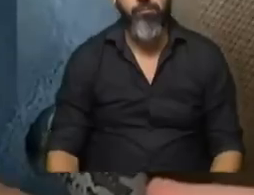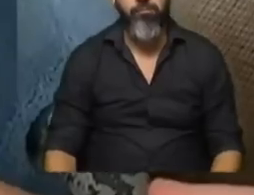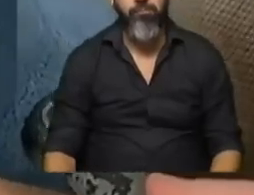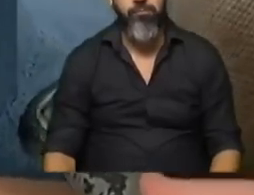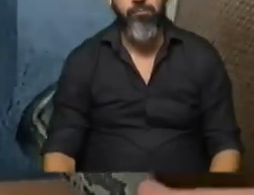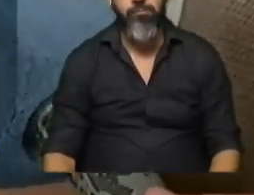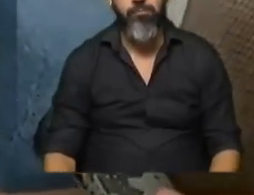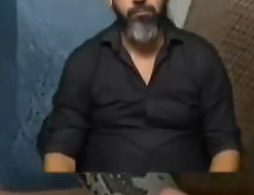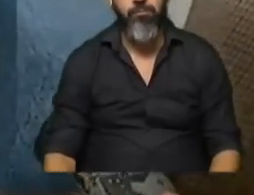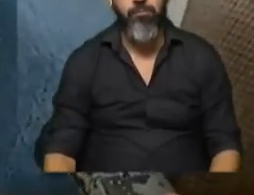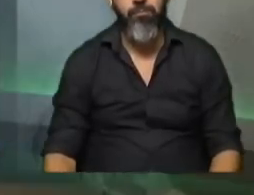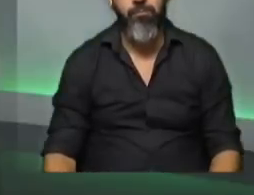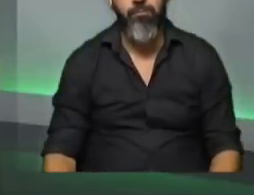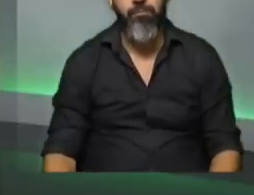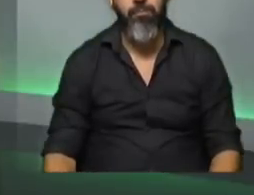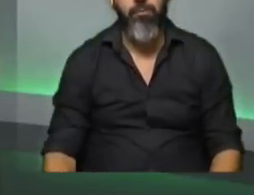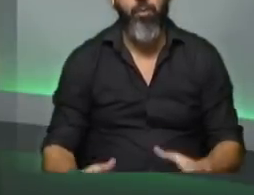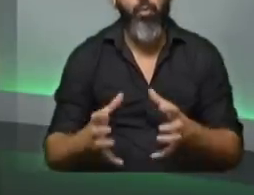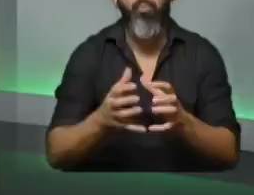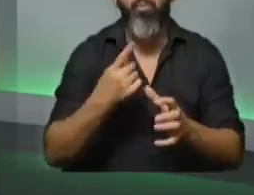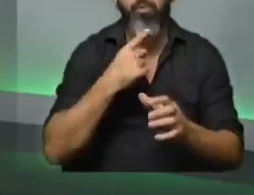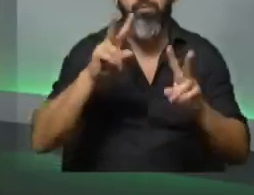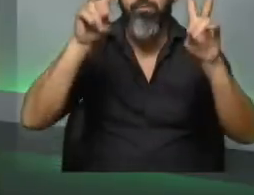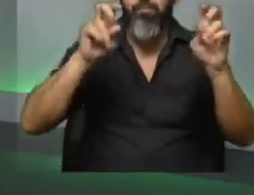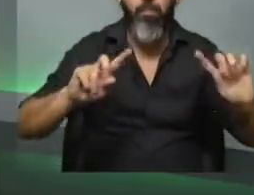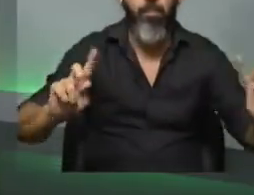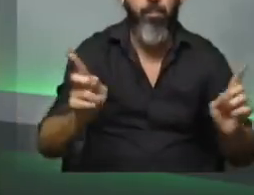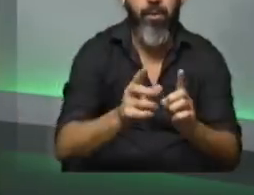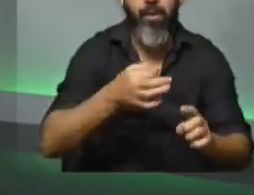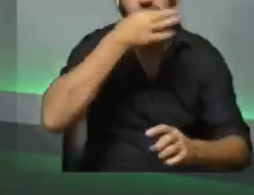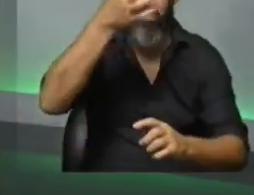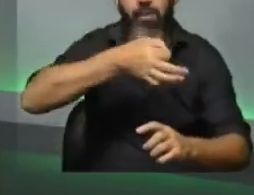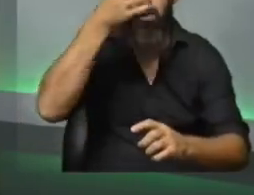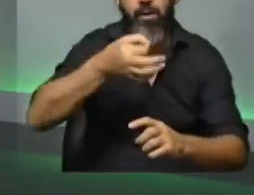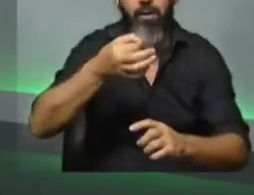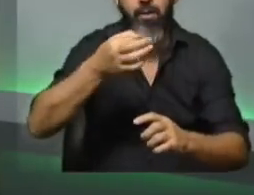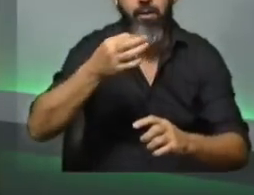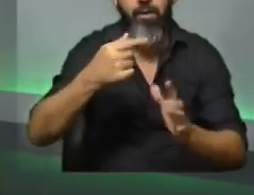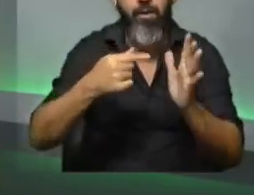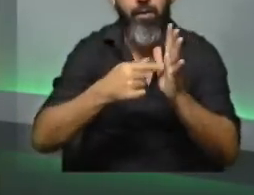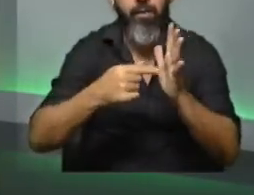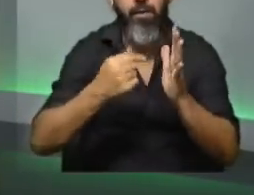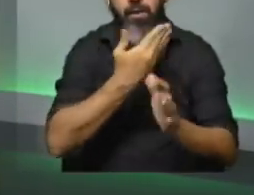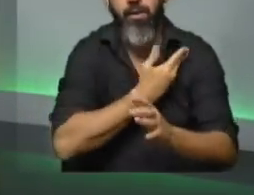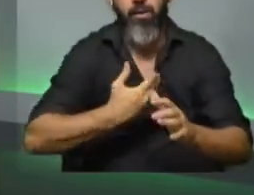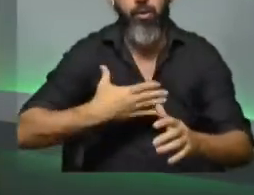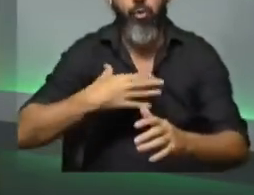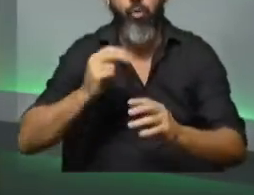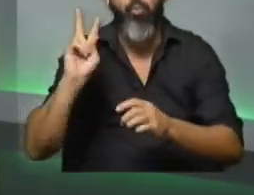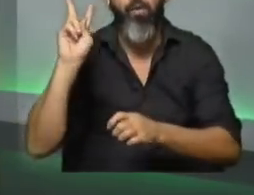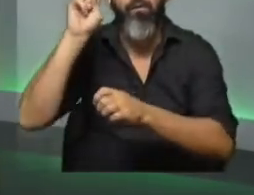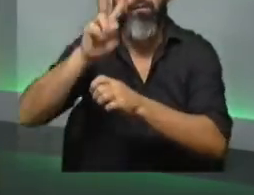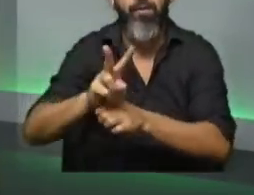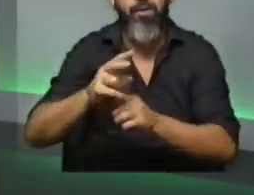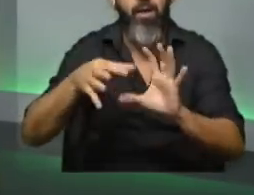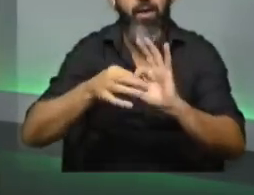de qué forma se va a hacer somos un partido bien parte de las declaraciones de Pablo iturralde en ocasión de la visita de